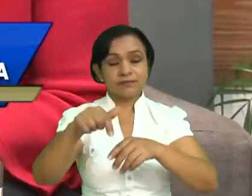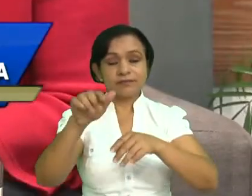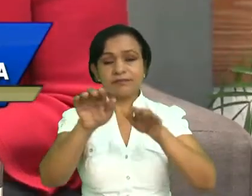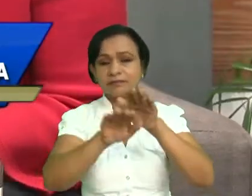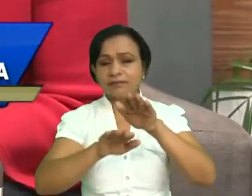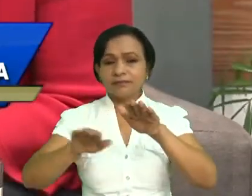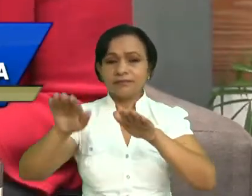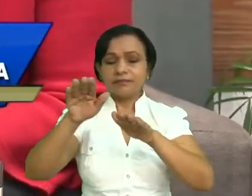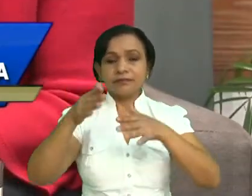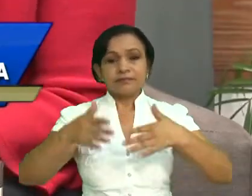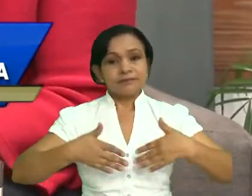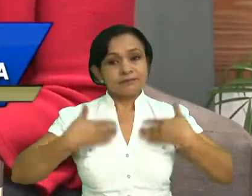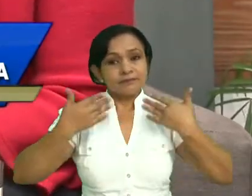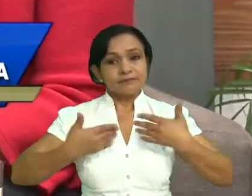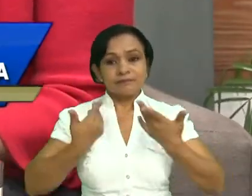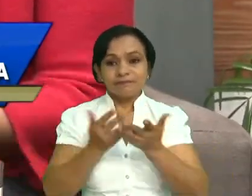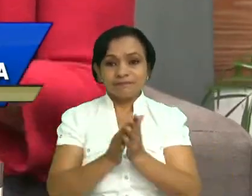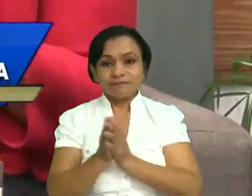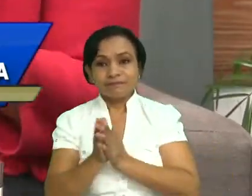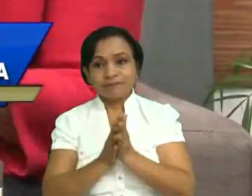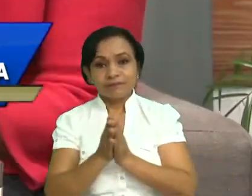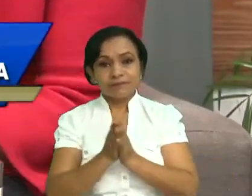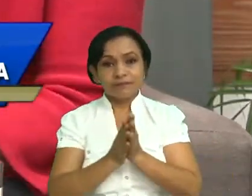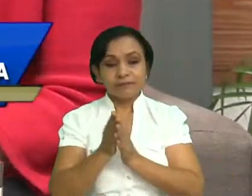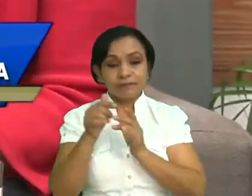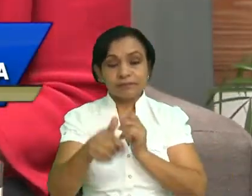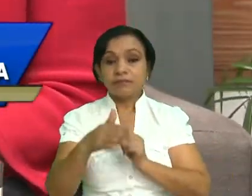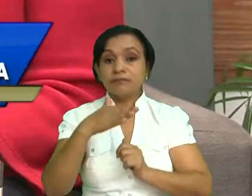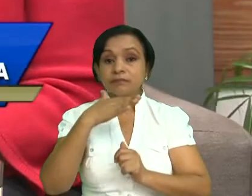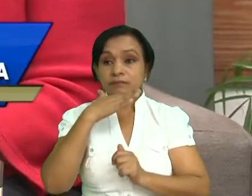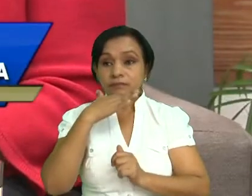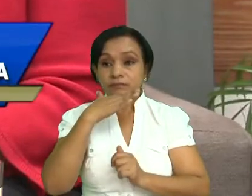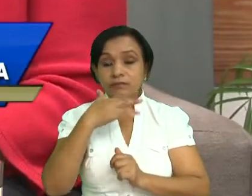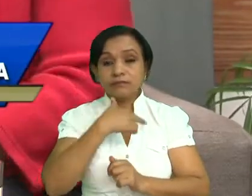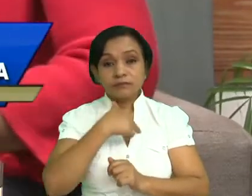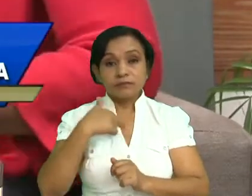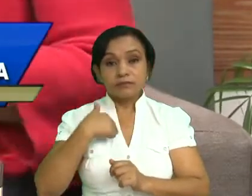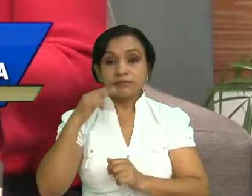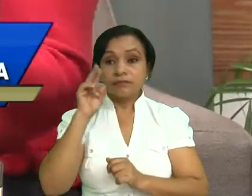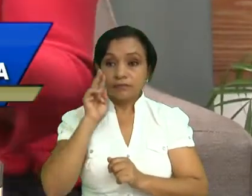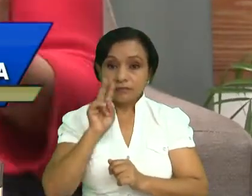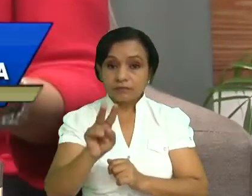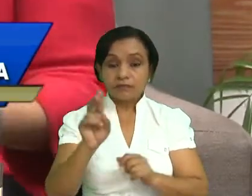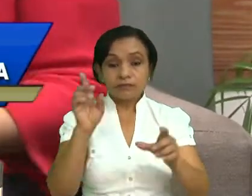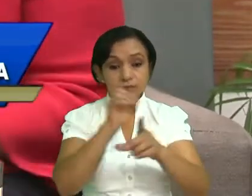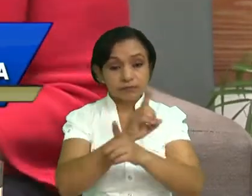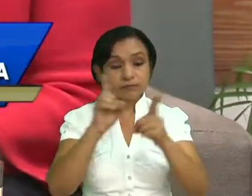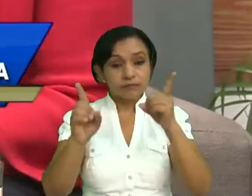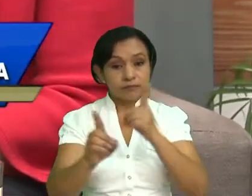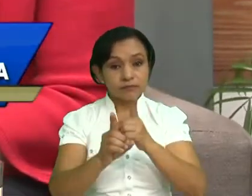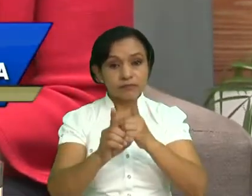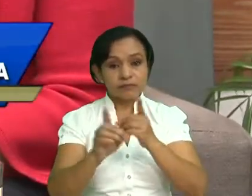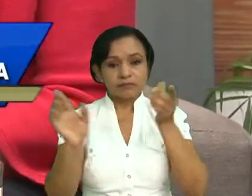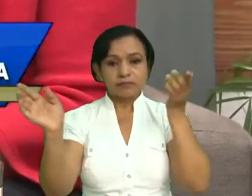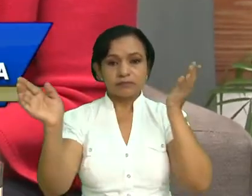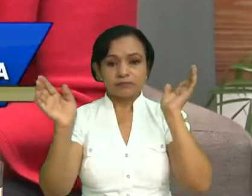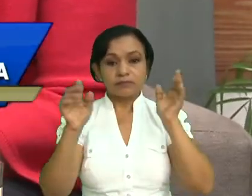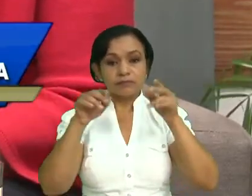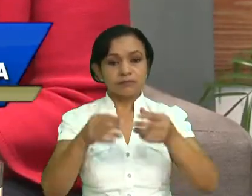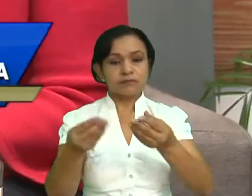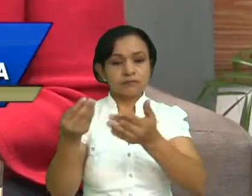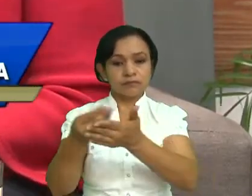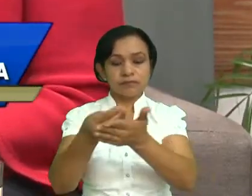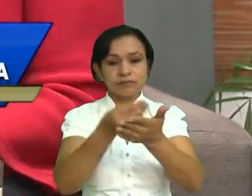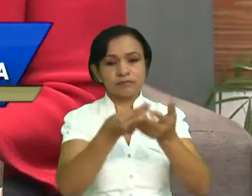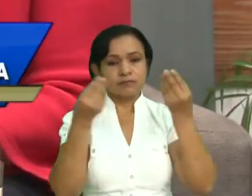nunca entusiasmados. ¿Por qué? Porque frente a estas dificultades nos damos cuenta que debemos de tener abastecido nuestro país para suplir